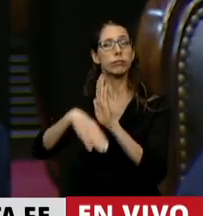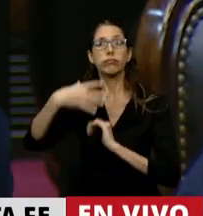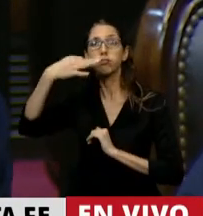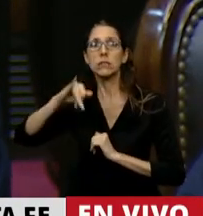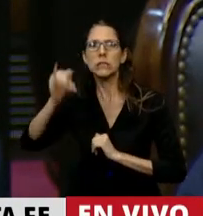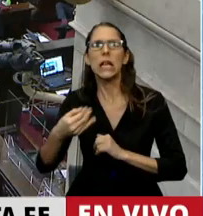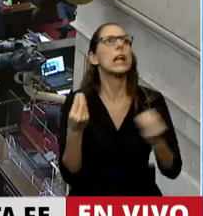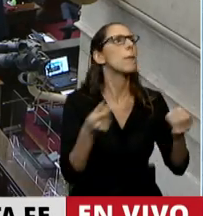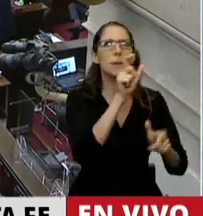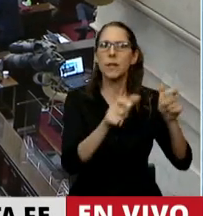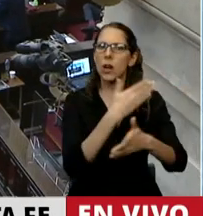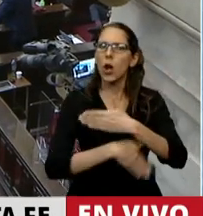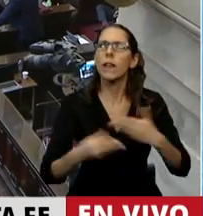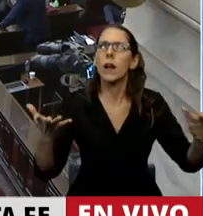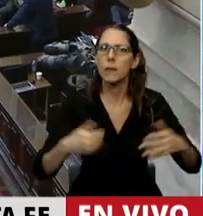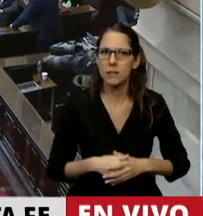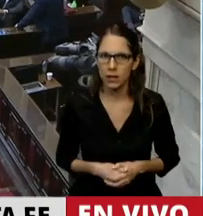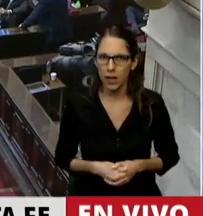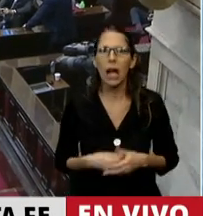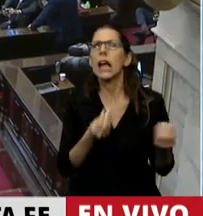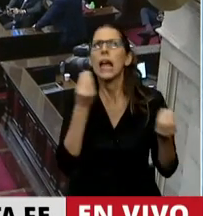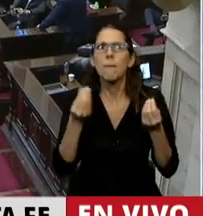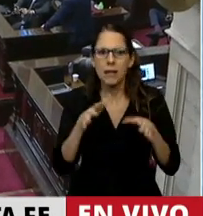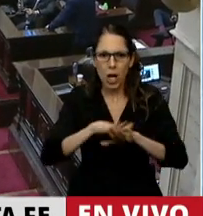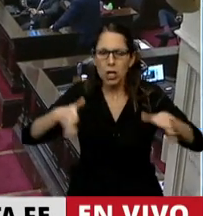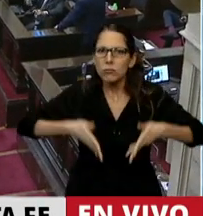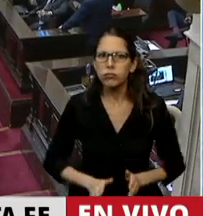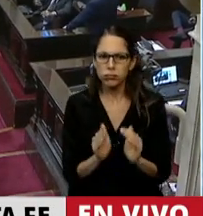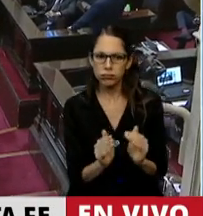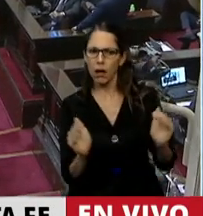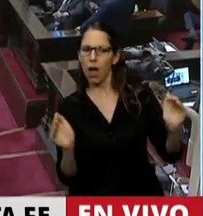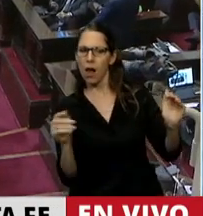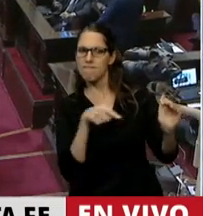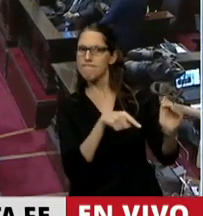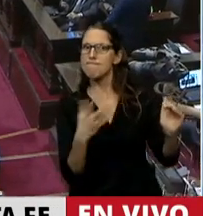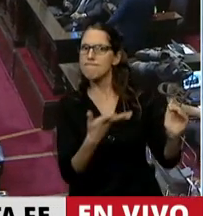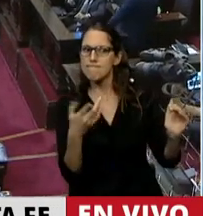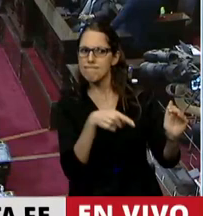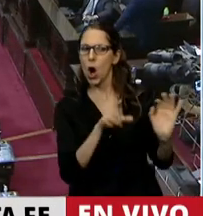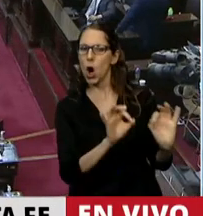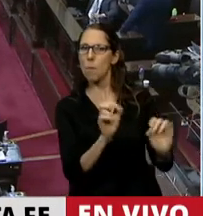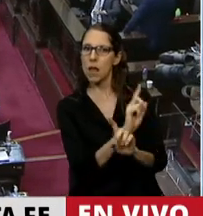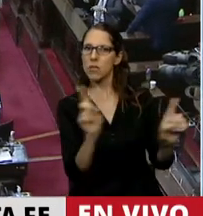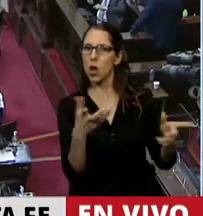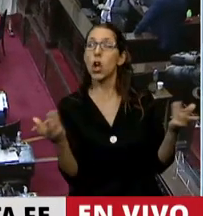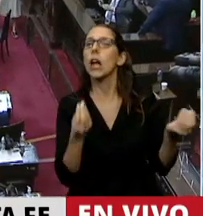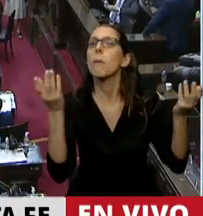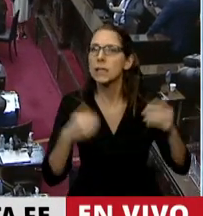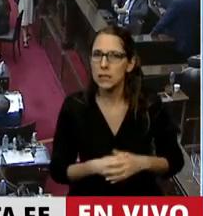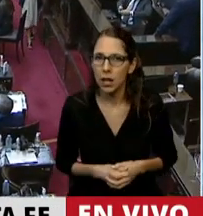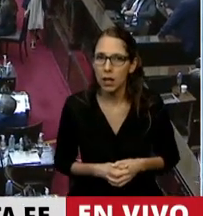los atributos? ¿Qué pasaría con los niños nacidos? Tampoco tendrían esa completud, tampoco tendría esa